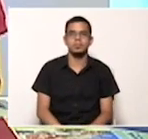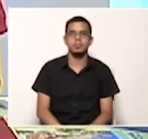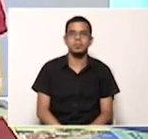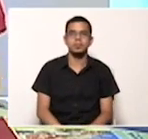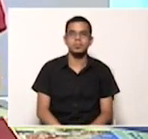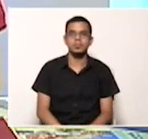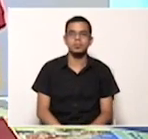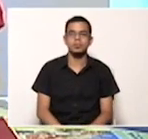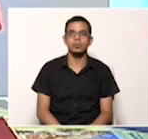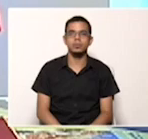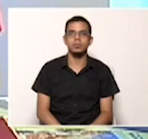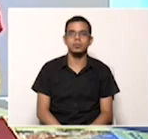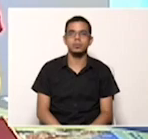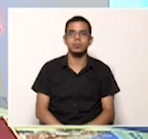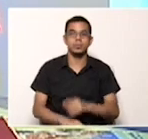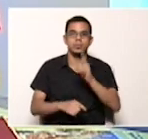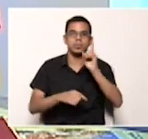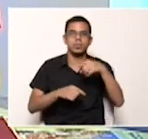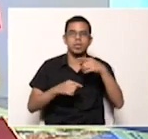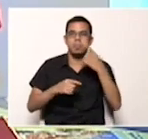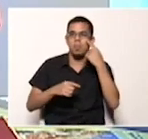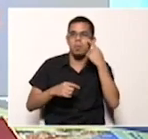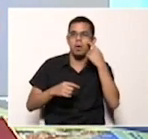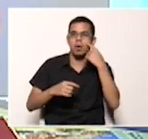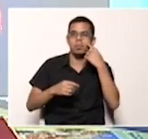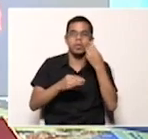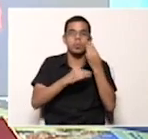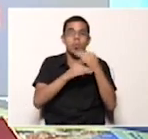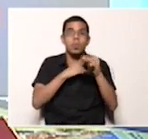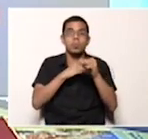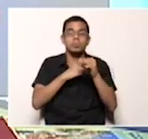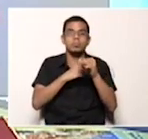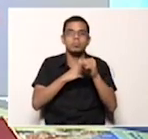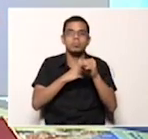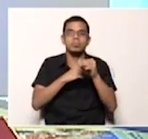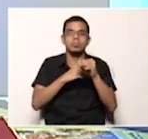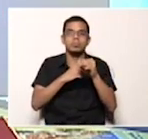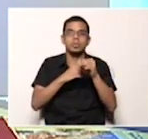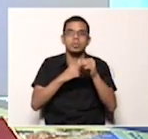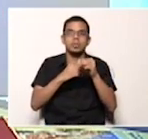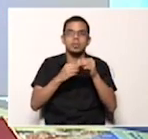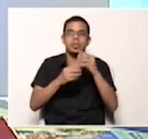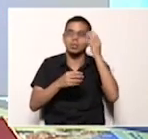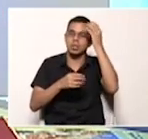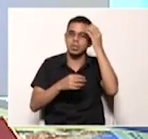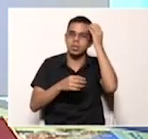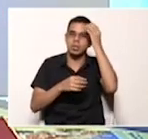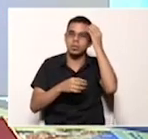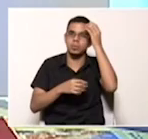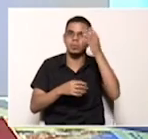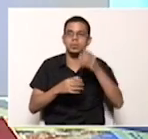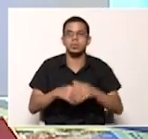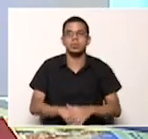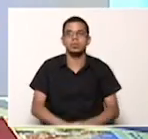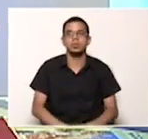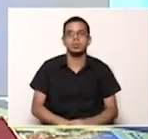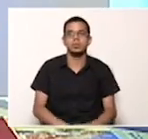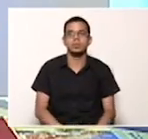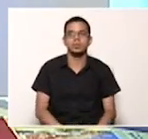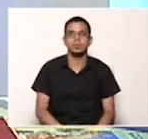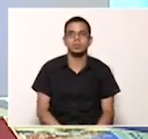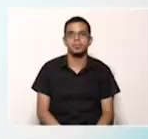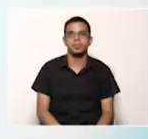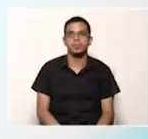a apreciar un hermoso mensaje que nos trae a continuación en el video que